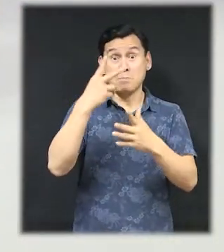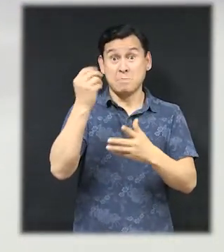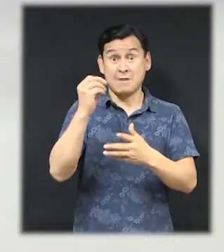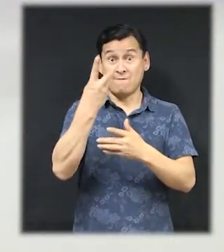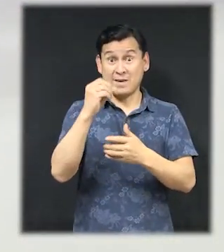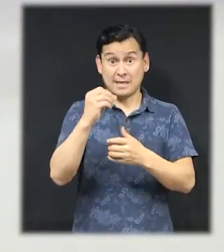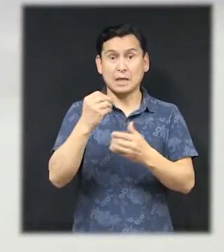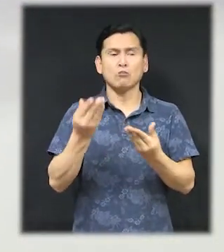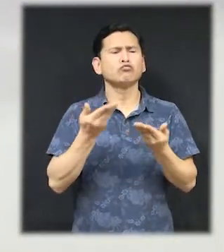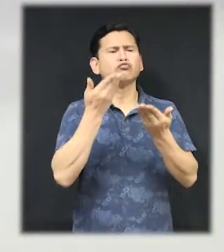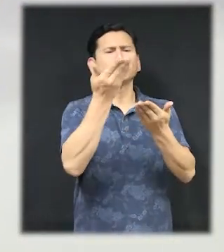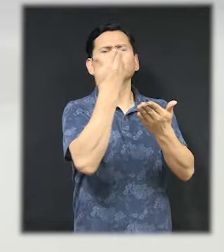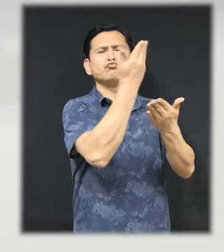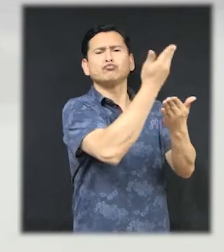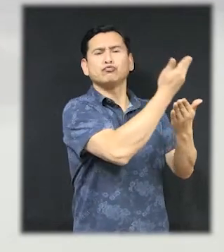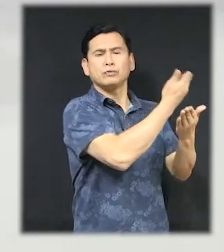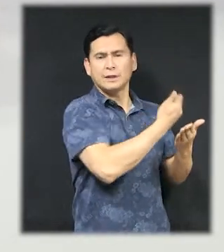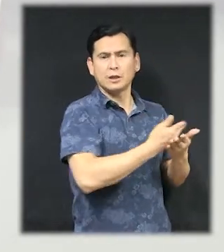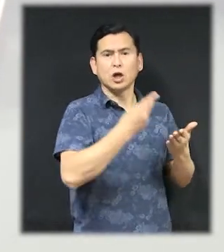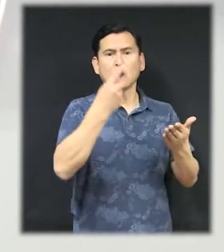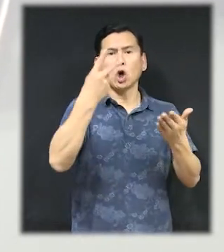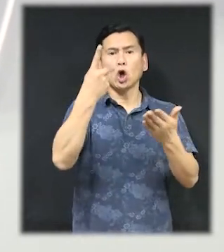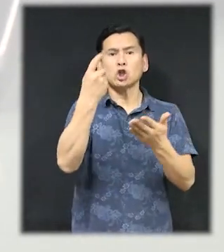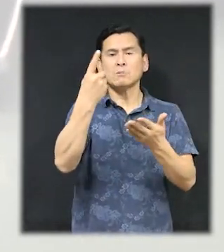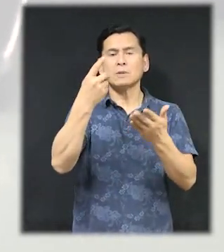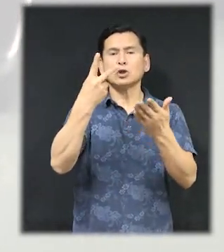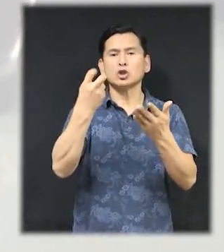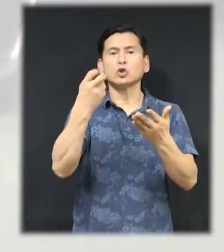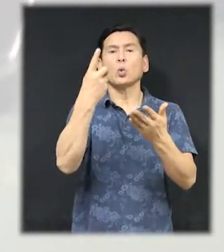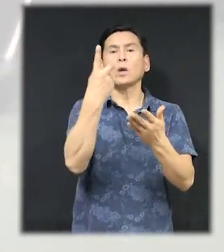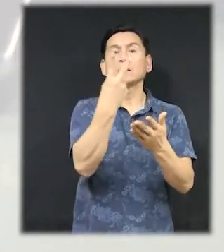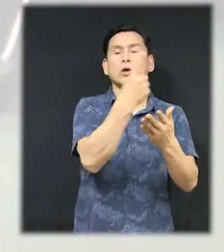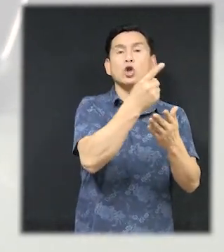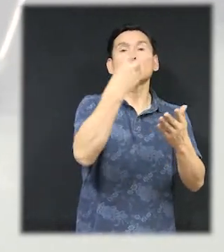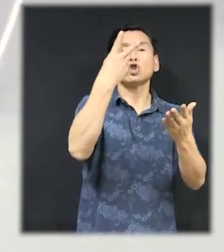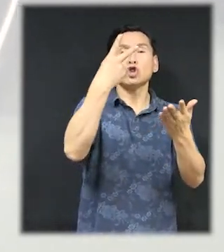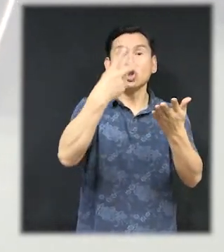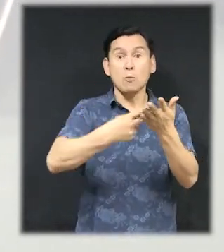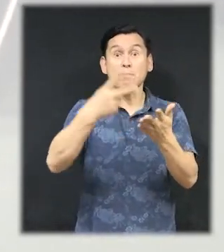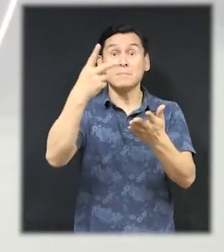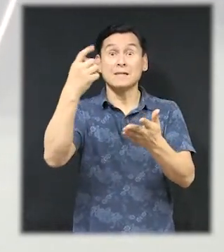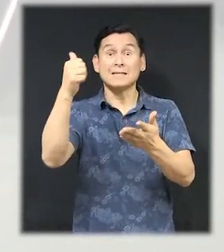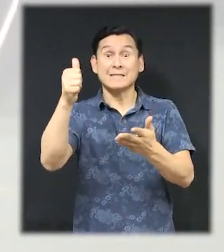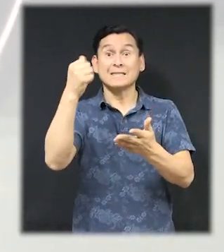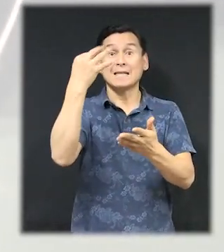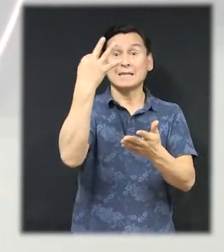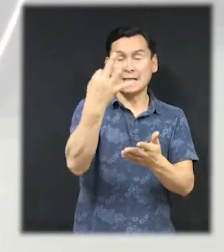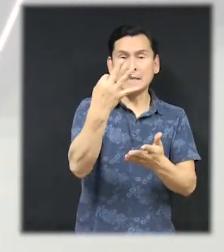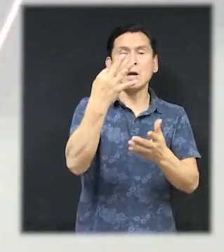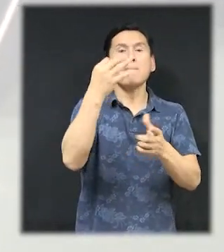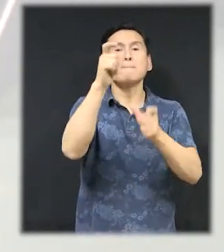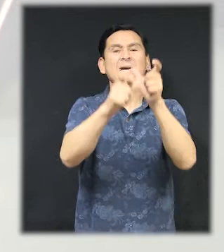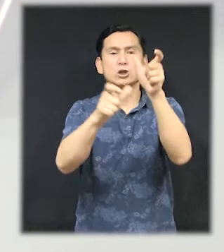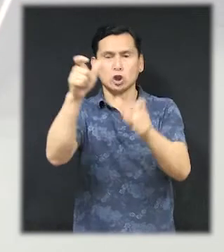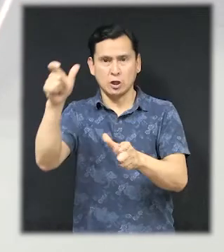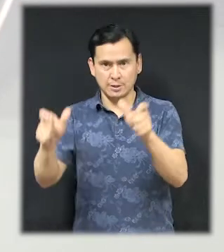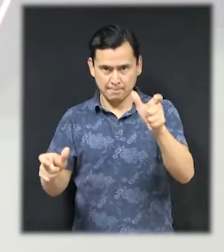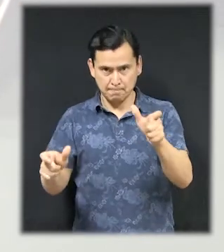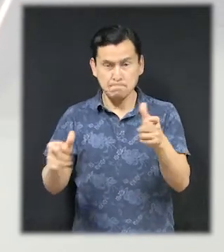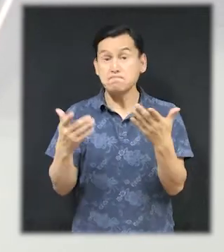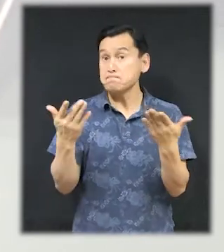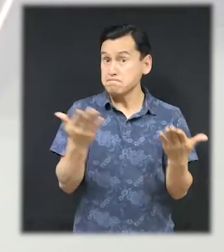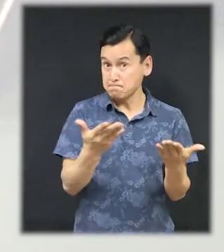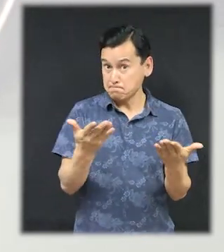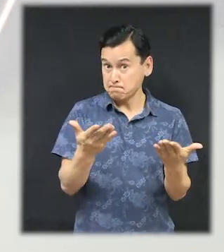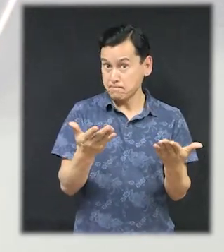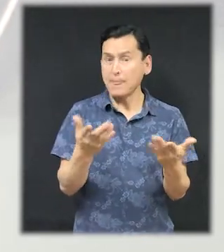a 2.263 usuarios, lo que es un esfuerzo bastante importante de nuestros equipos,